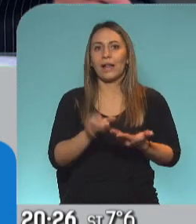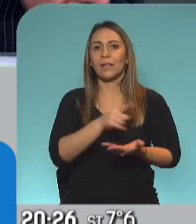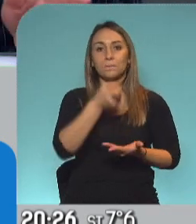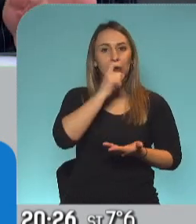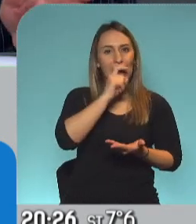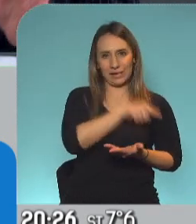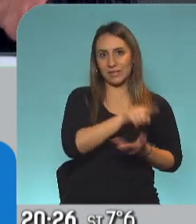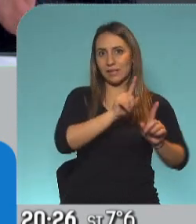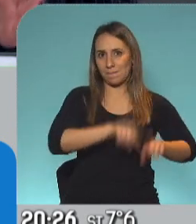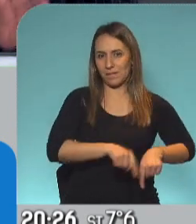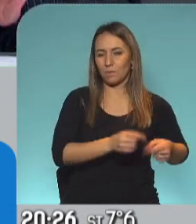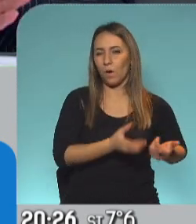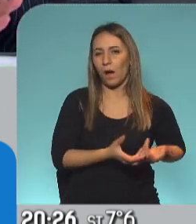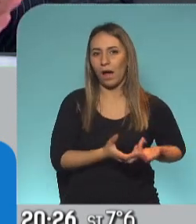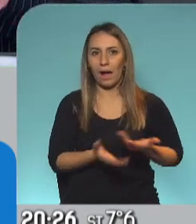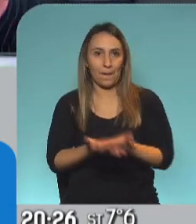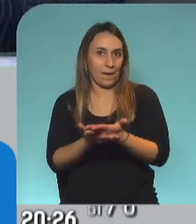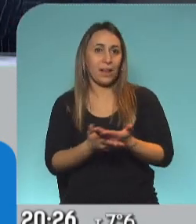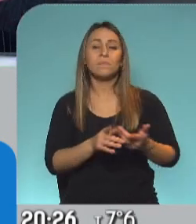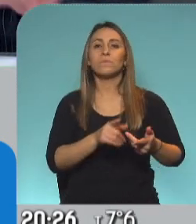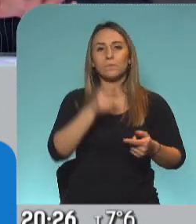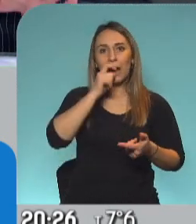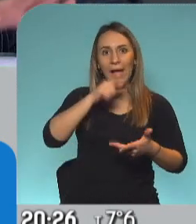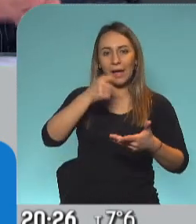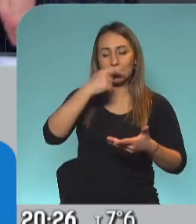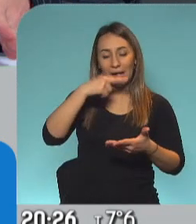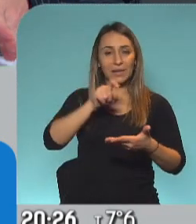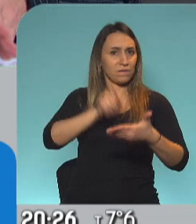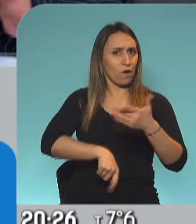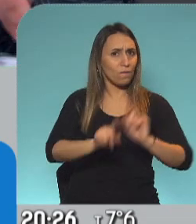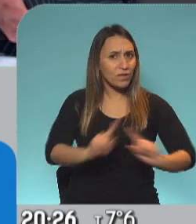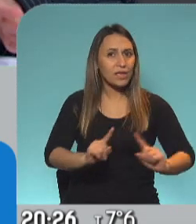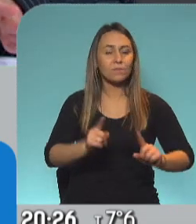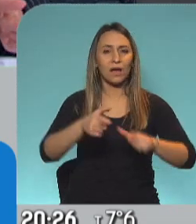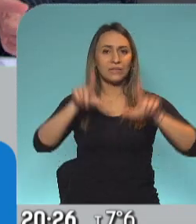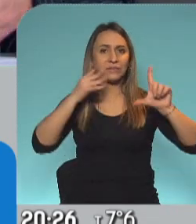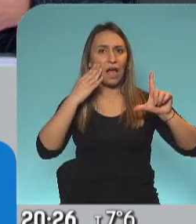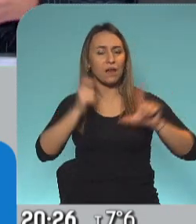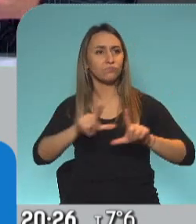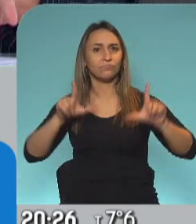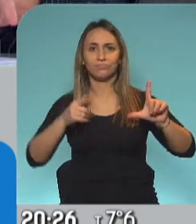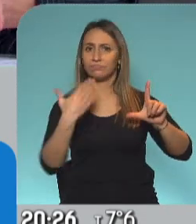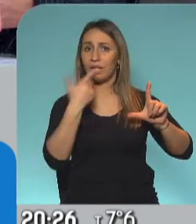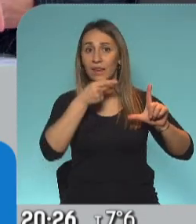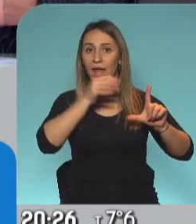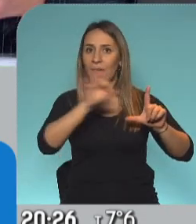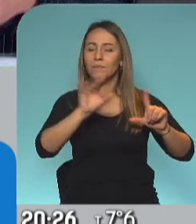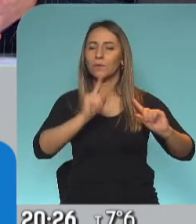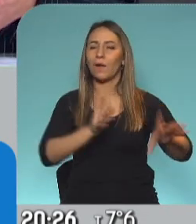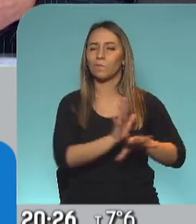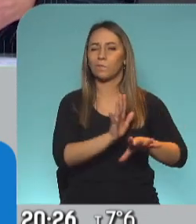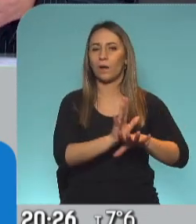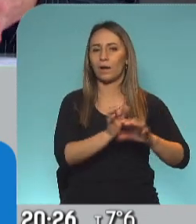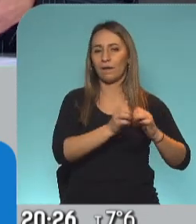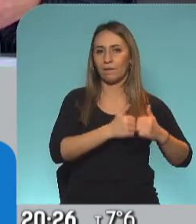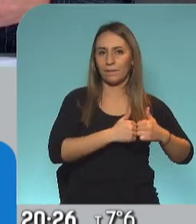también con esta línea, por más que Macri no firma, no aparece, no sale a hablar sobre estos temas, hay un aval tácito y molestó y mucho dentro